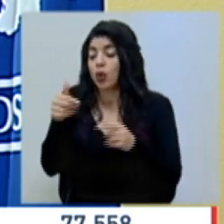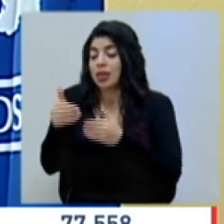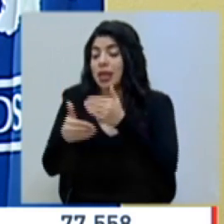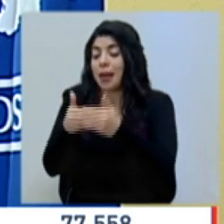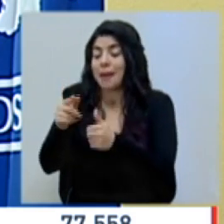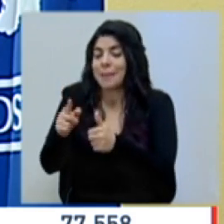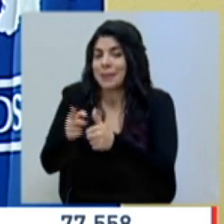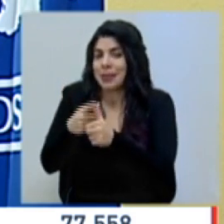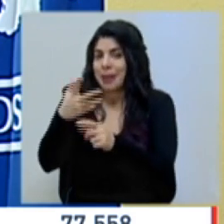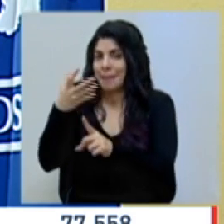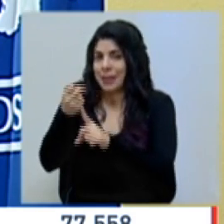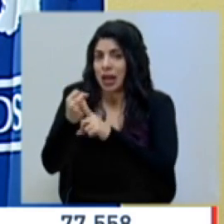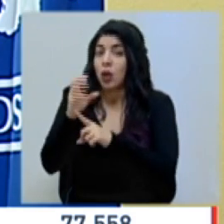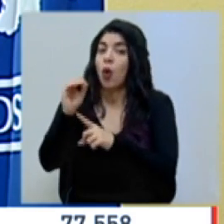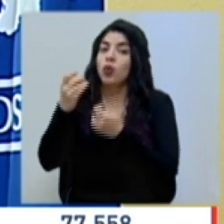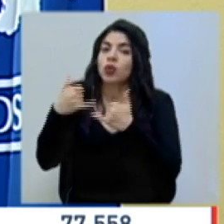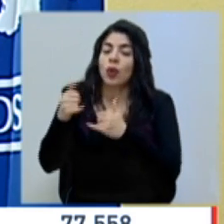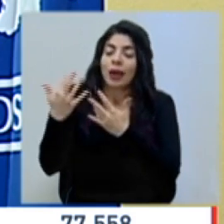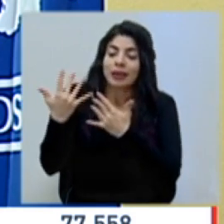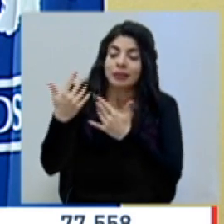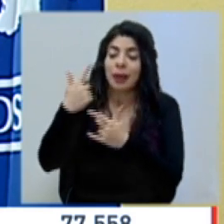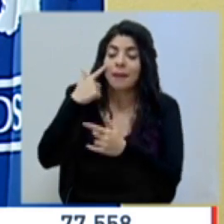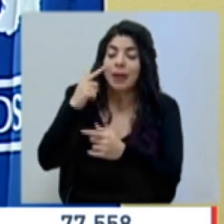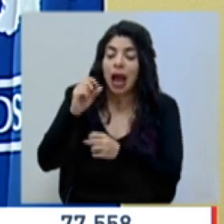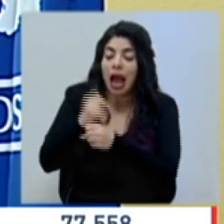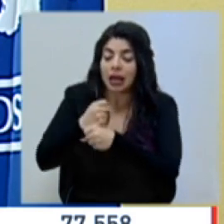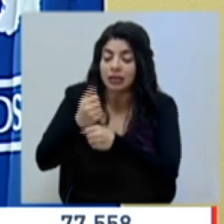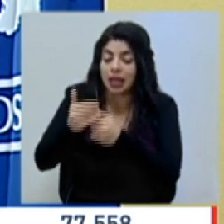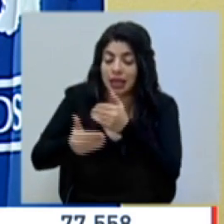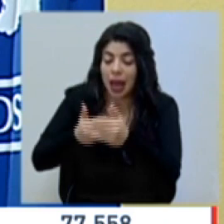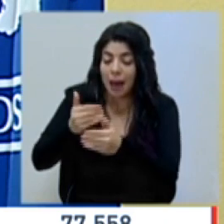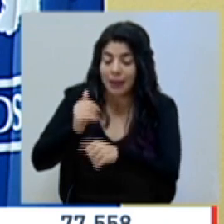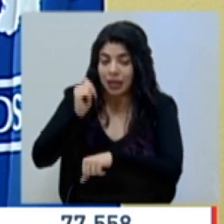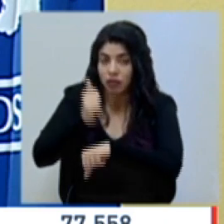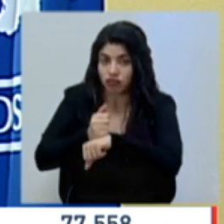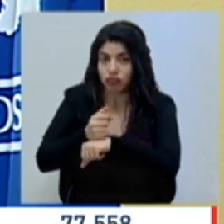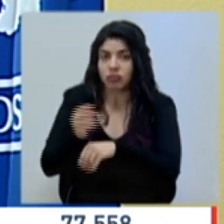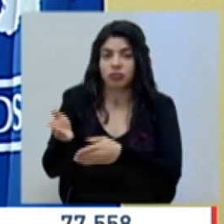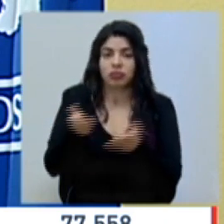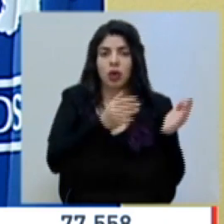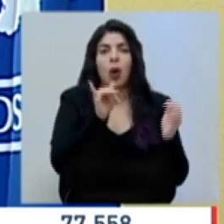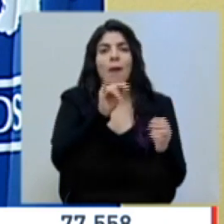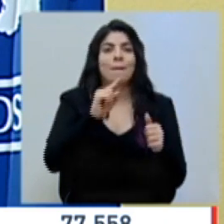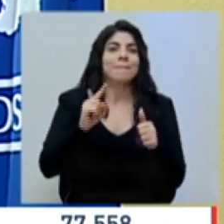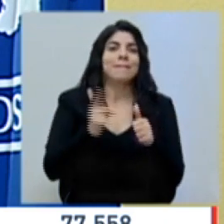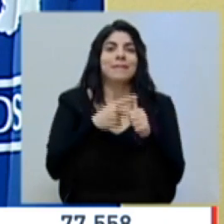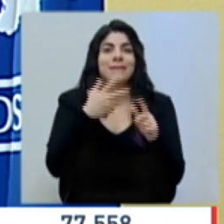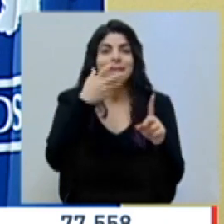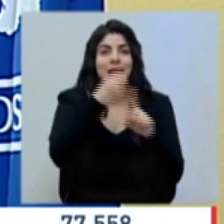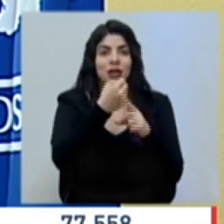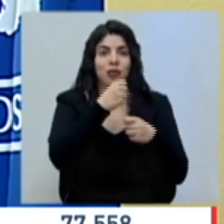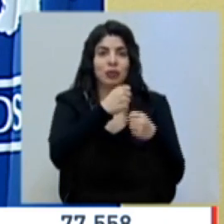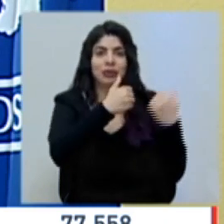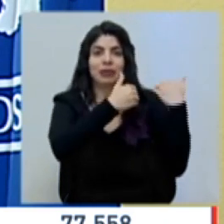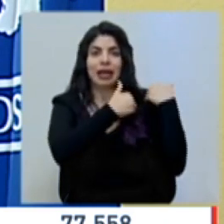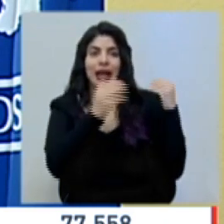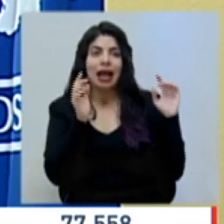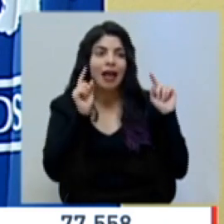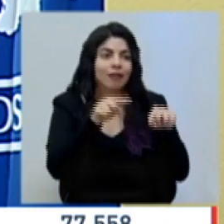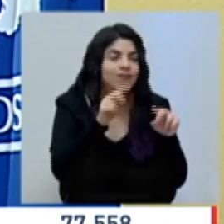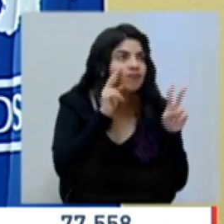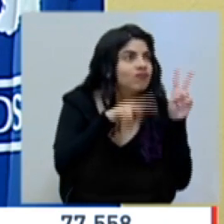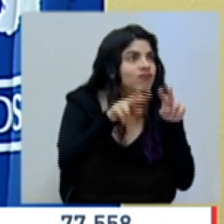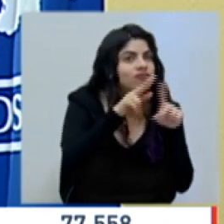impacto o están pendientes para tramitar como un primer impacto por parte de la municipalidad, y en algunos otros casos